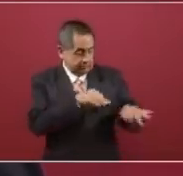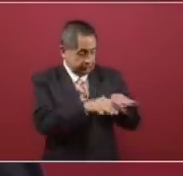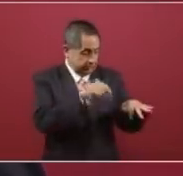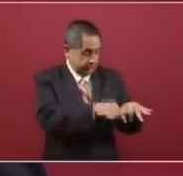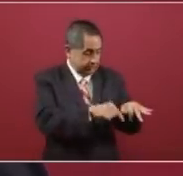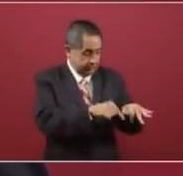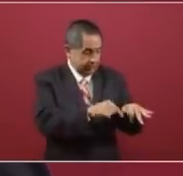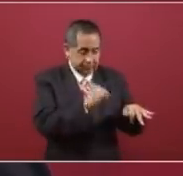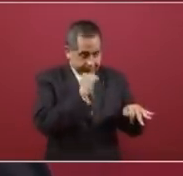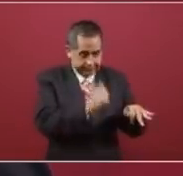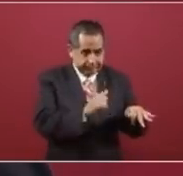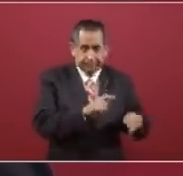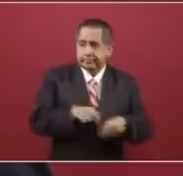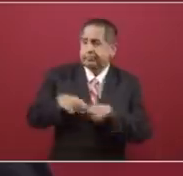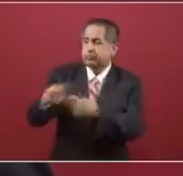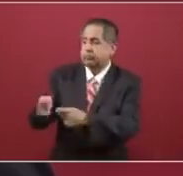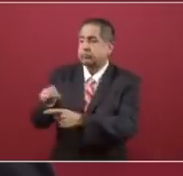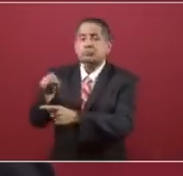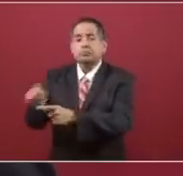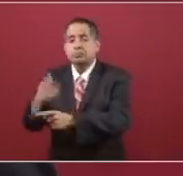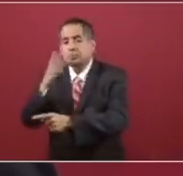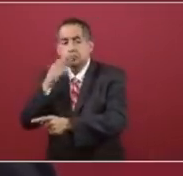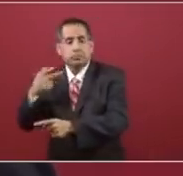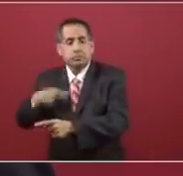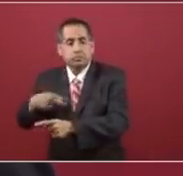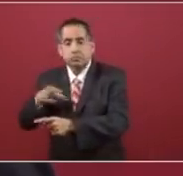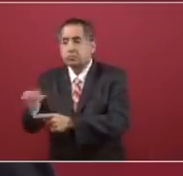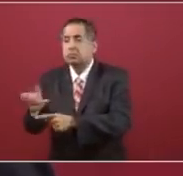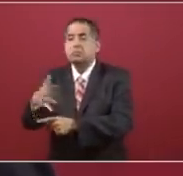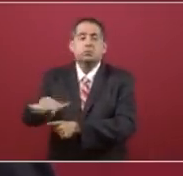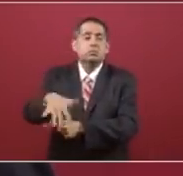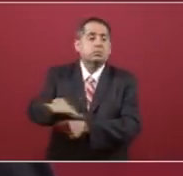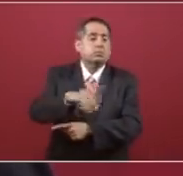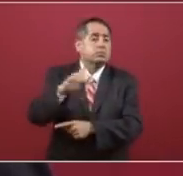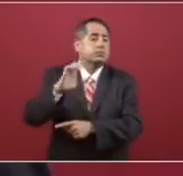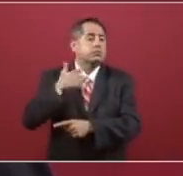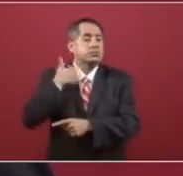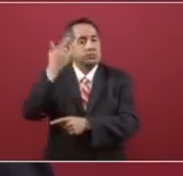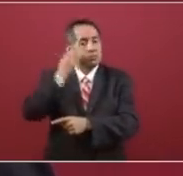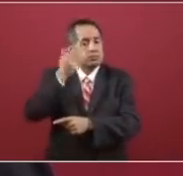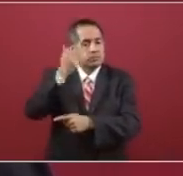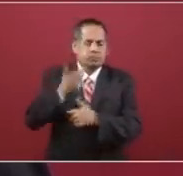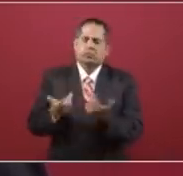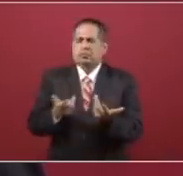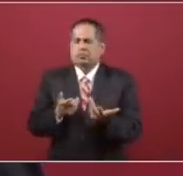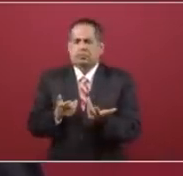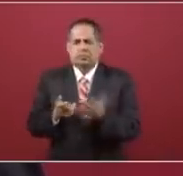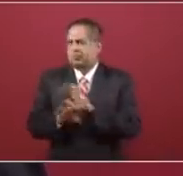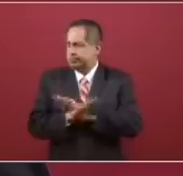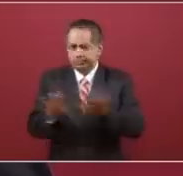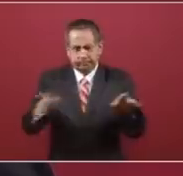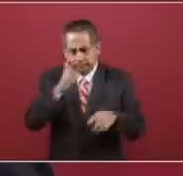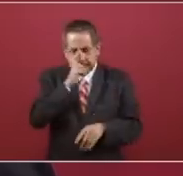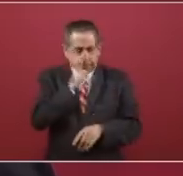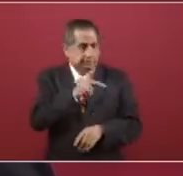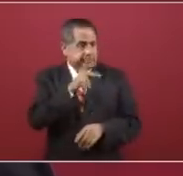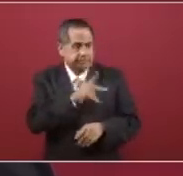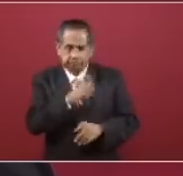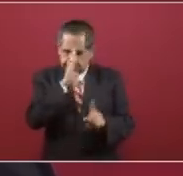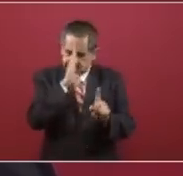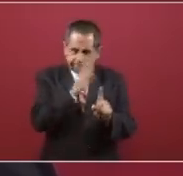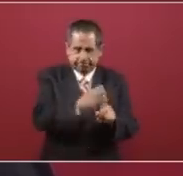experiencia. Entonces, vamos a procurar que todo se haga por administración directa.